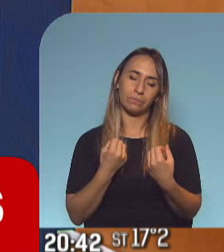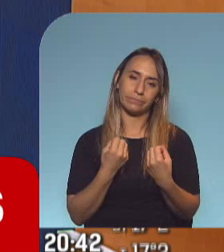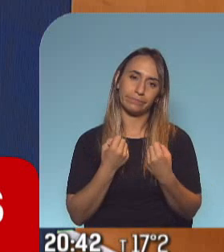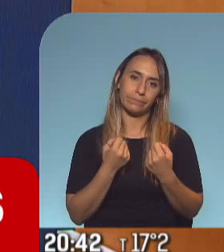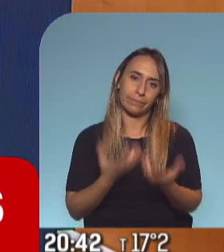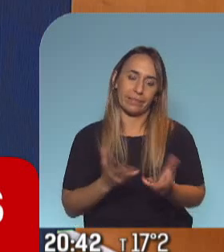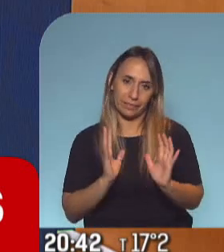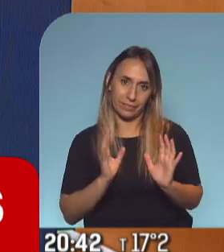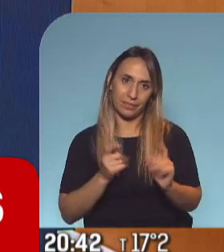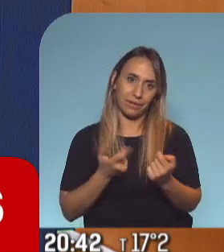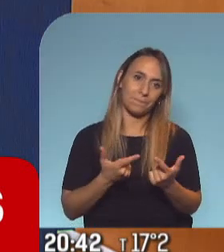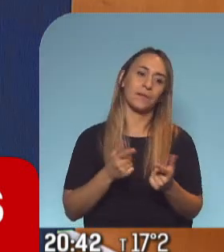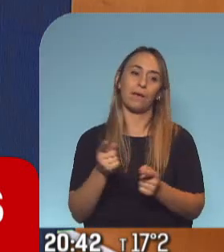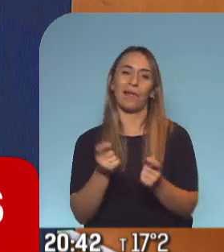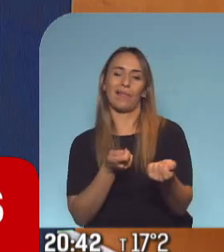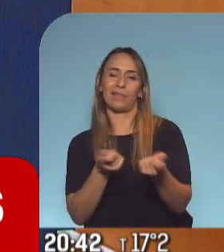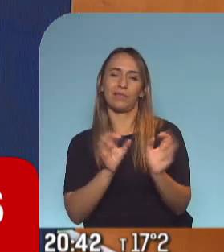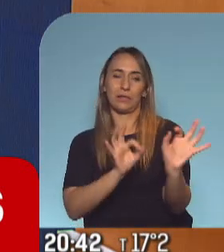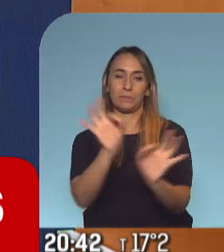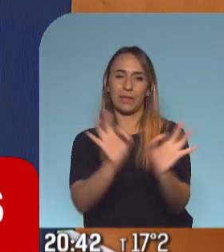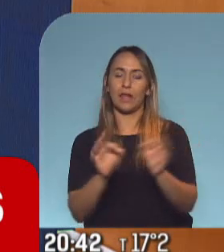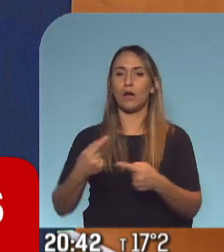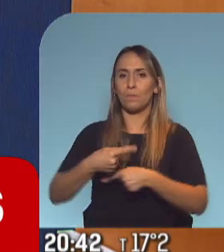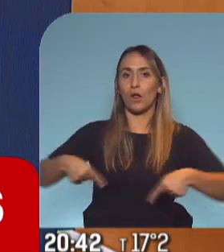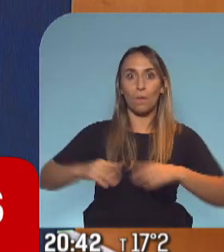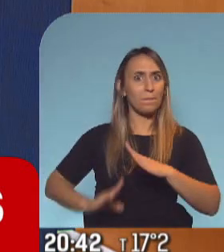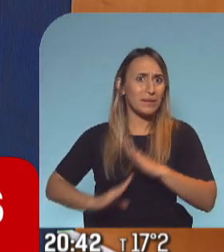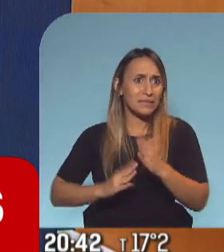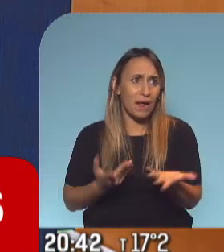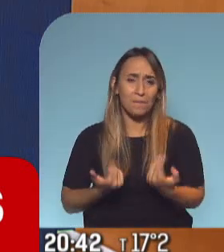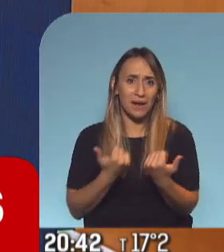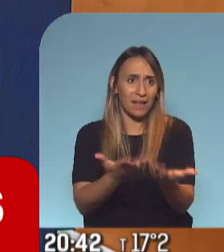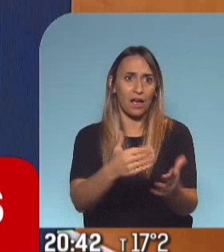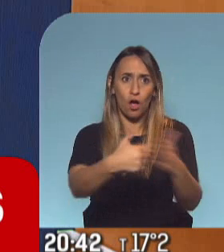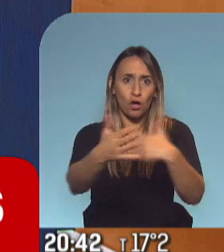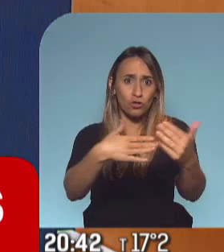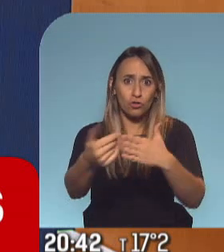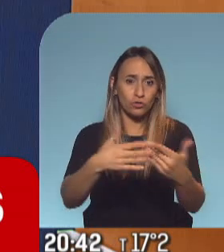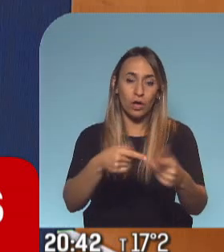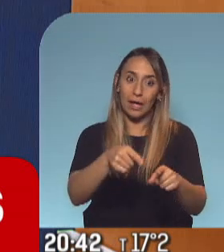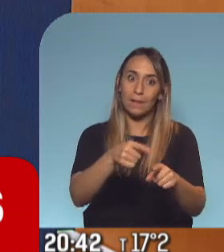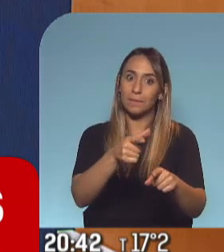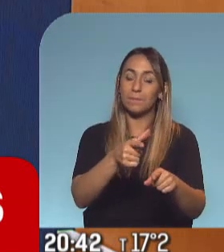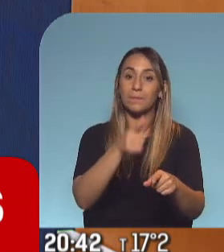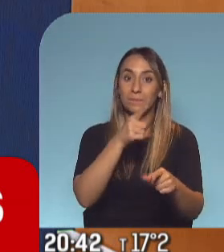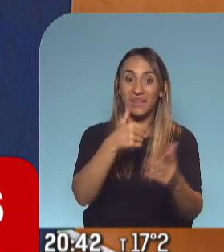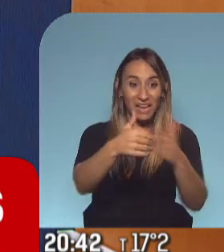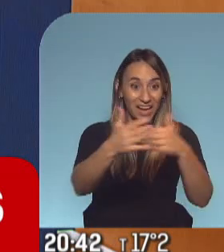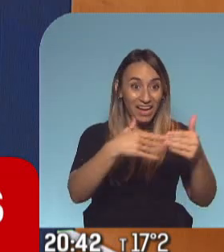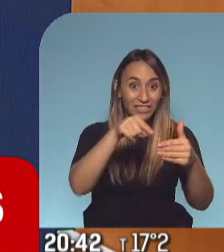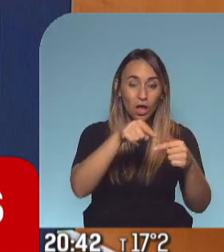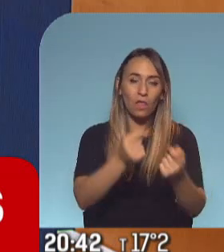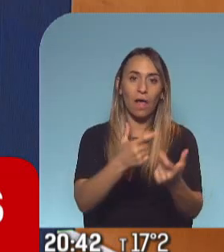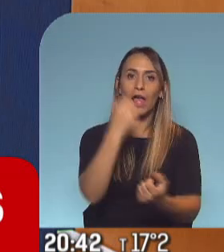de especular al respecto con los insumos principales de uno de los rubros que promete ser reactivador de la